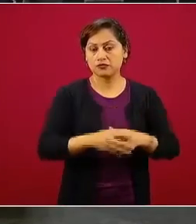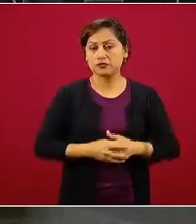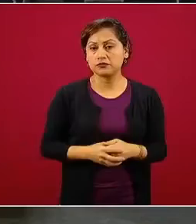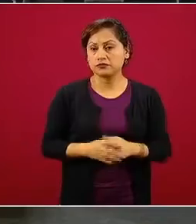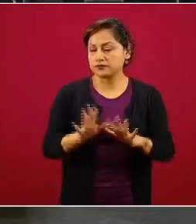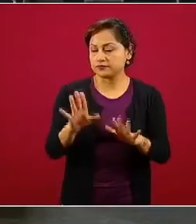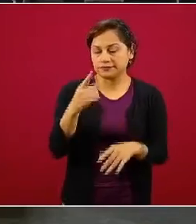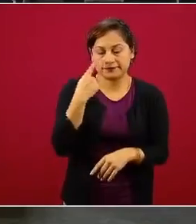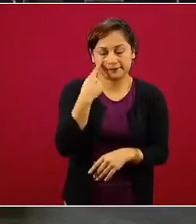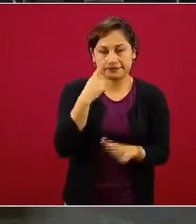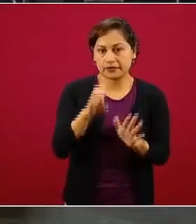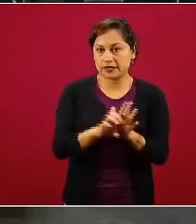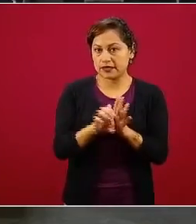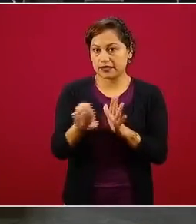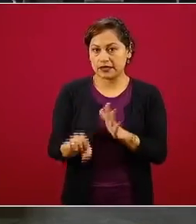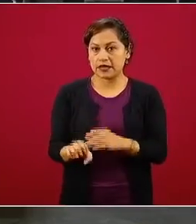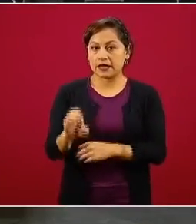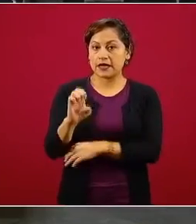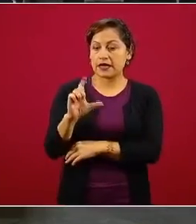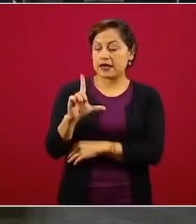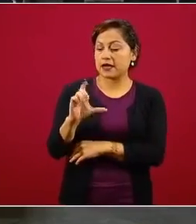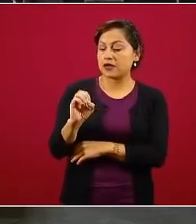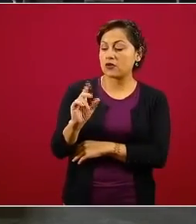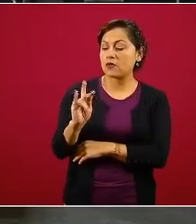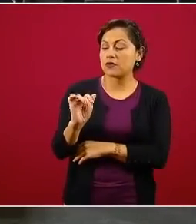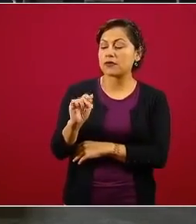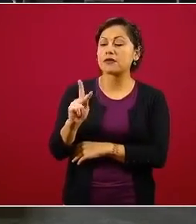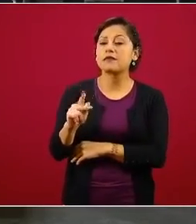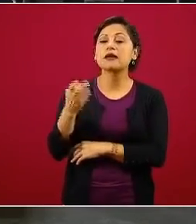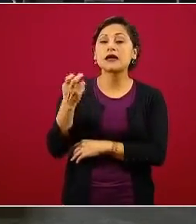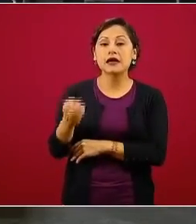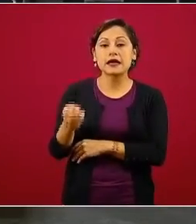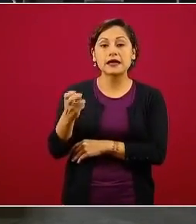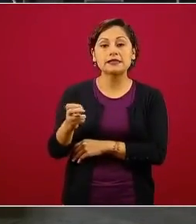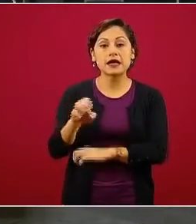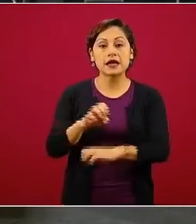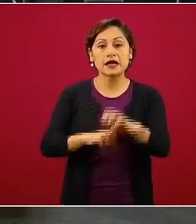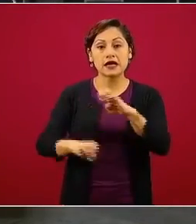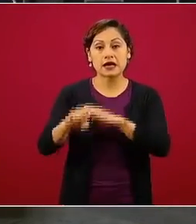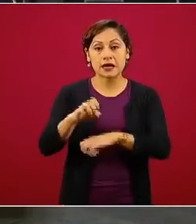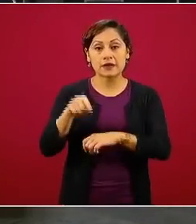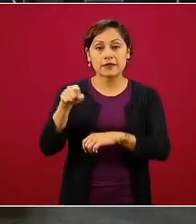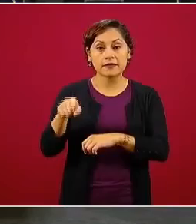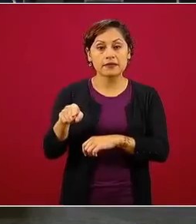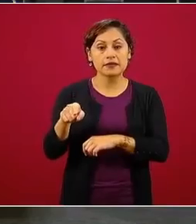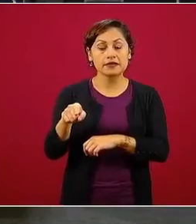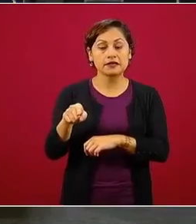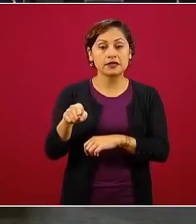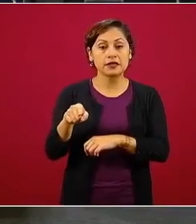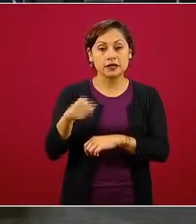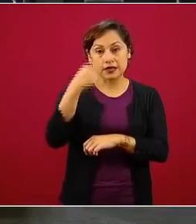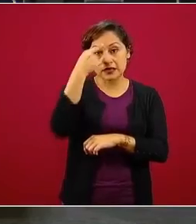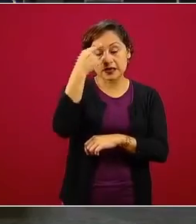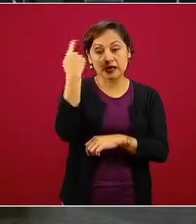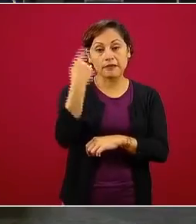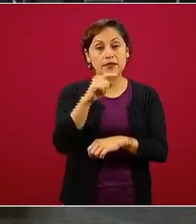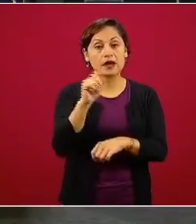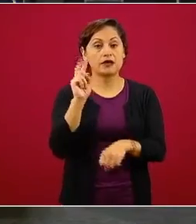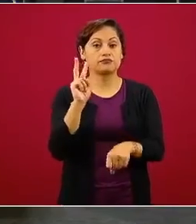Por ejemplo, el OPIP es una figura que es oficial de protección de las instalaciones